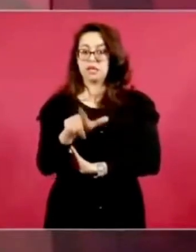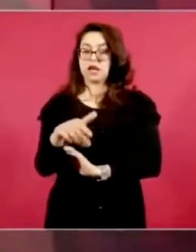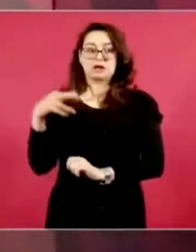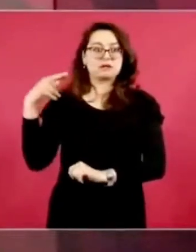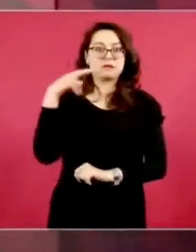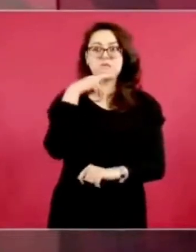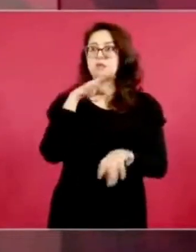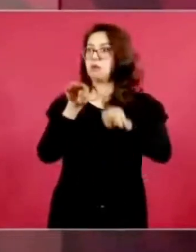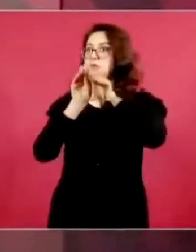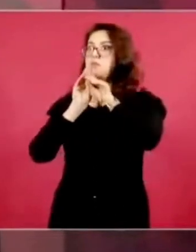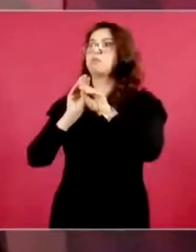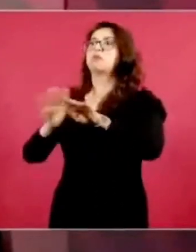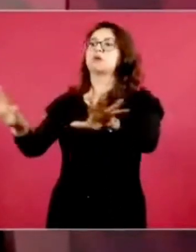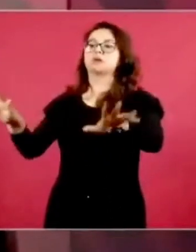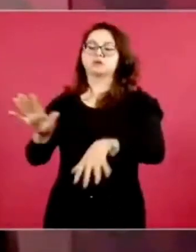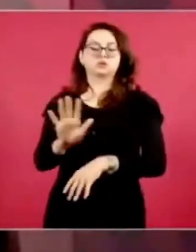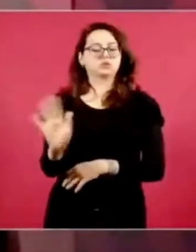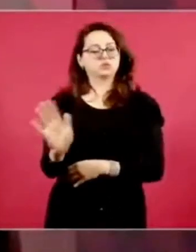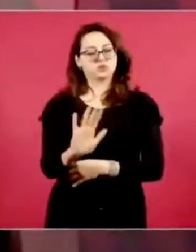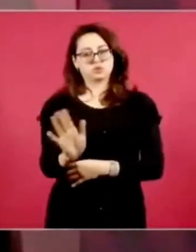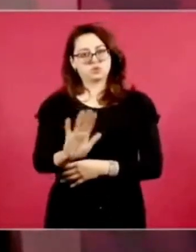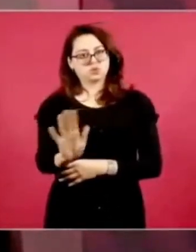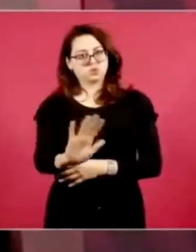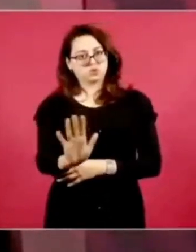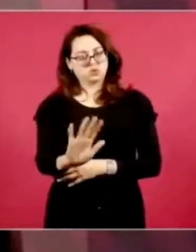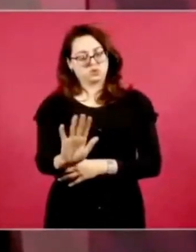lo manipularían. Quiero